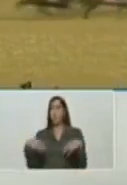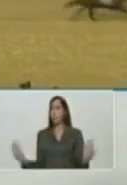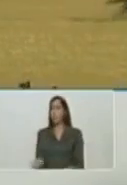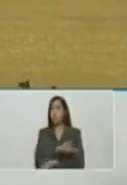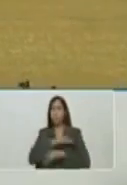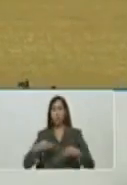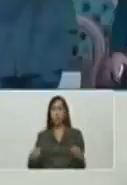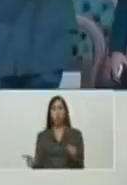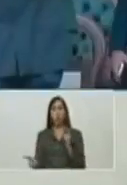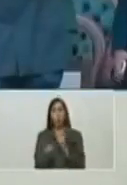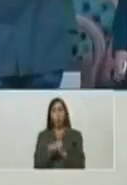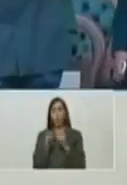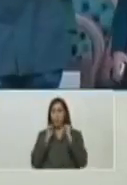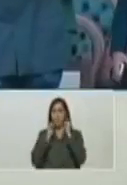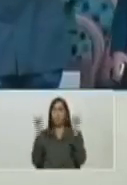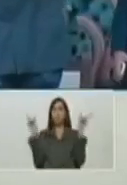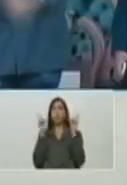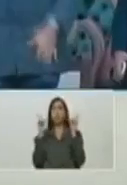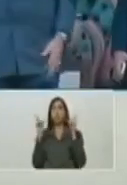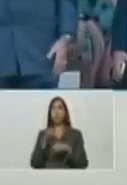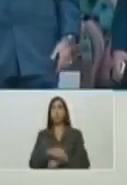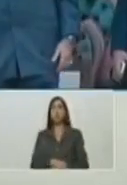Lusitano, impresionante.